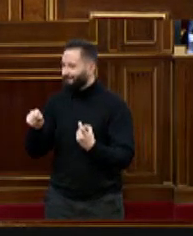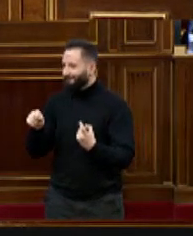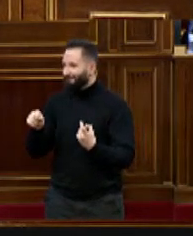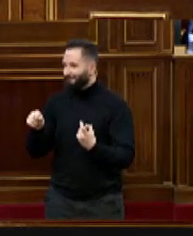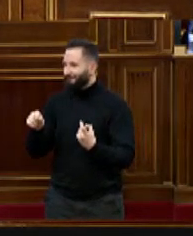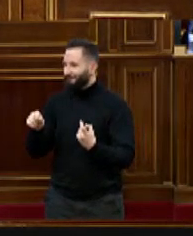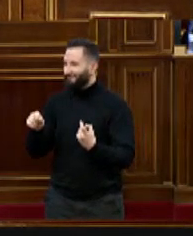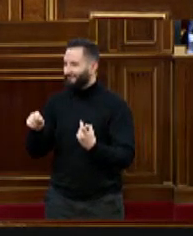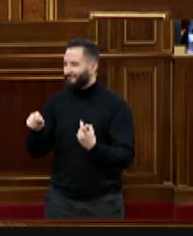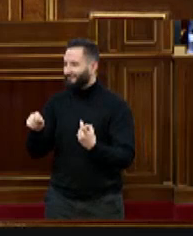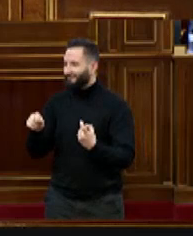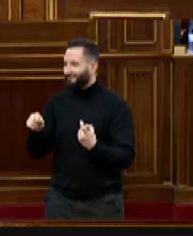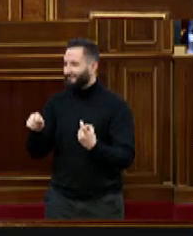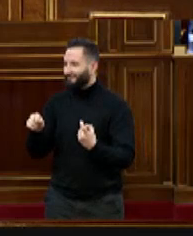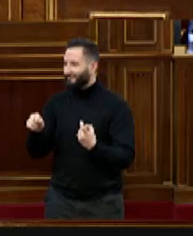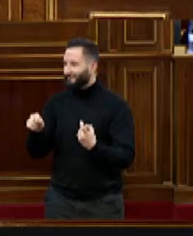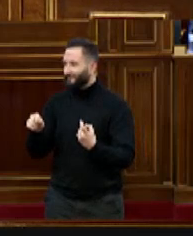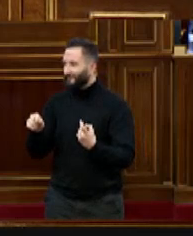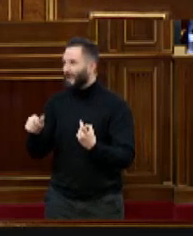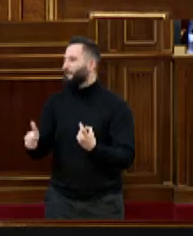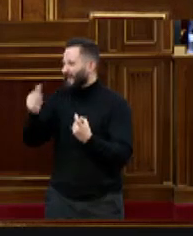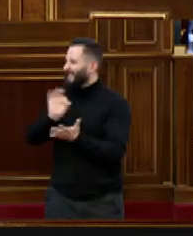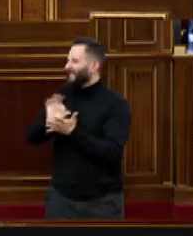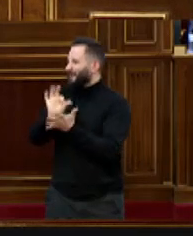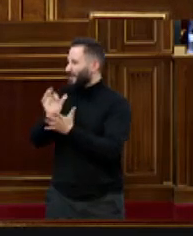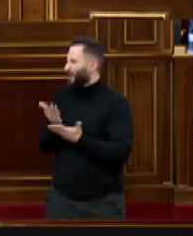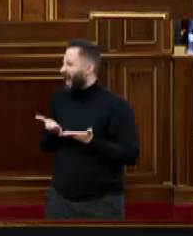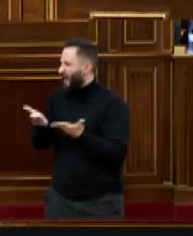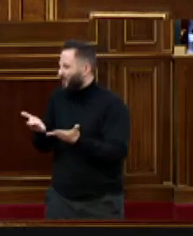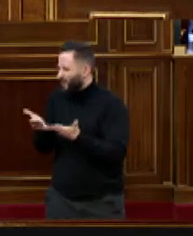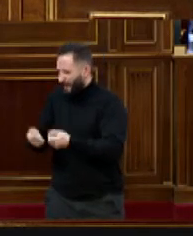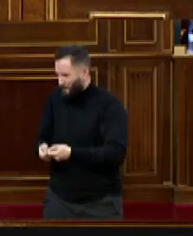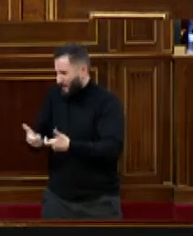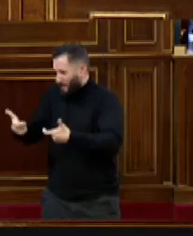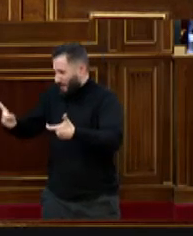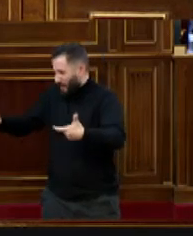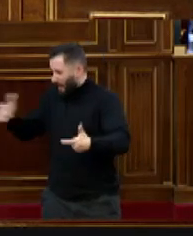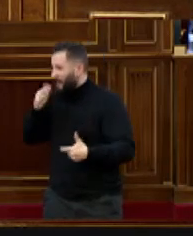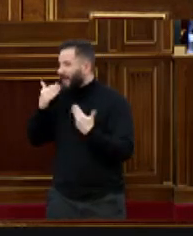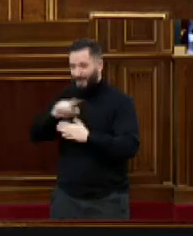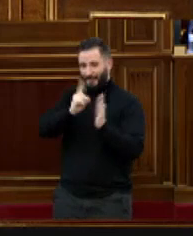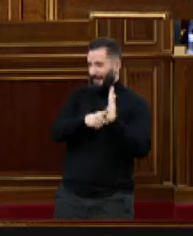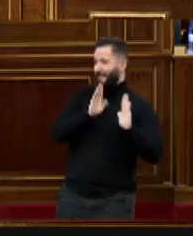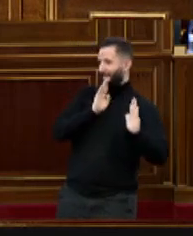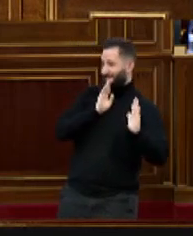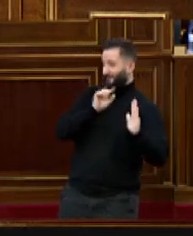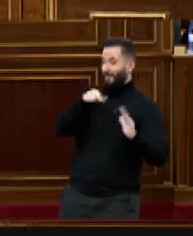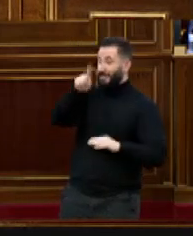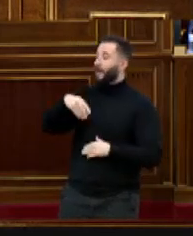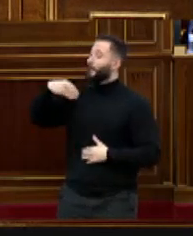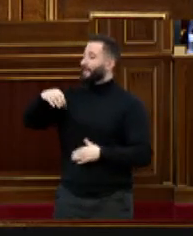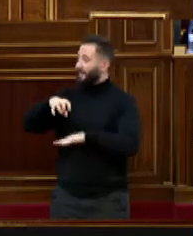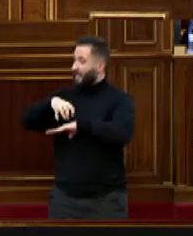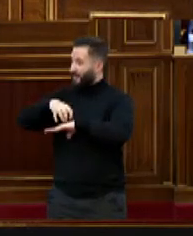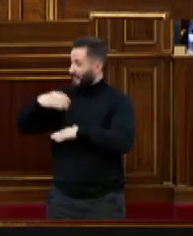una mayor mayores prestaciones en esta con este nuevo contexto Y como decía Luis Cayo el presidente del cermi que